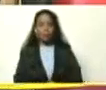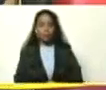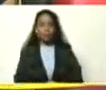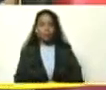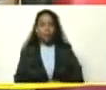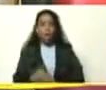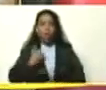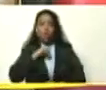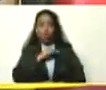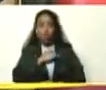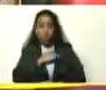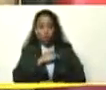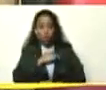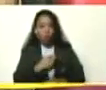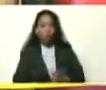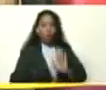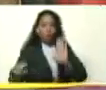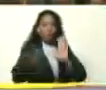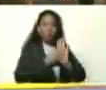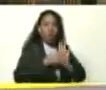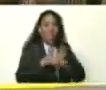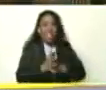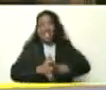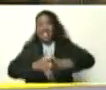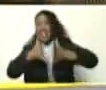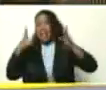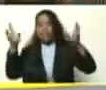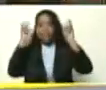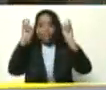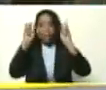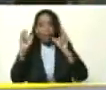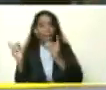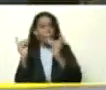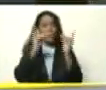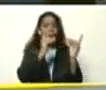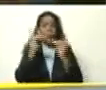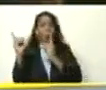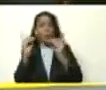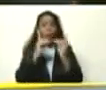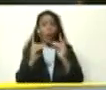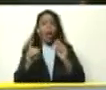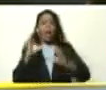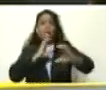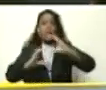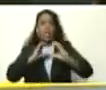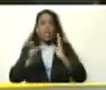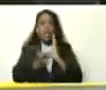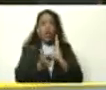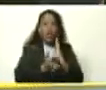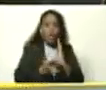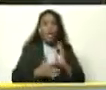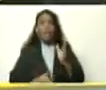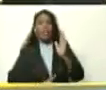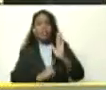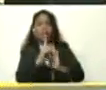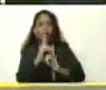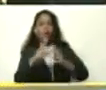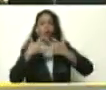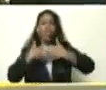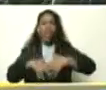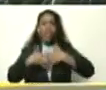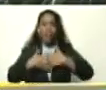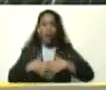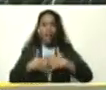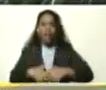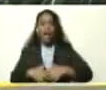Nos hemos planteado grandes temas en la ciencia y tecnología, en el desarrollo industrial, en